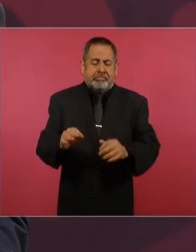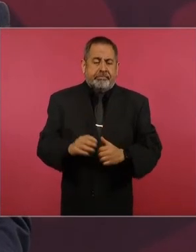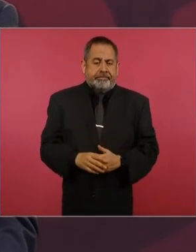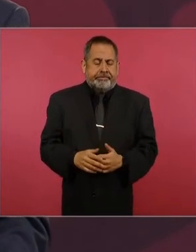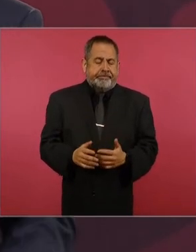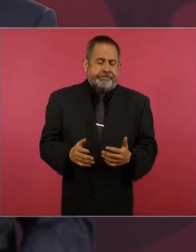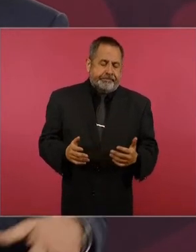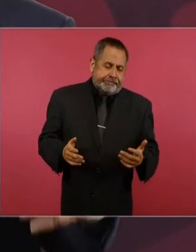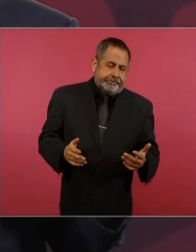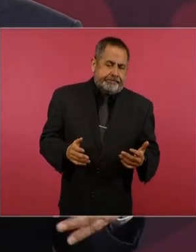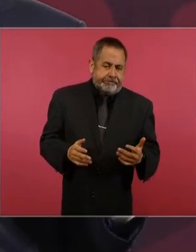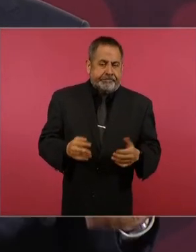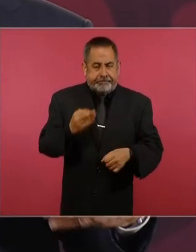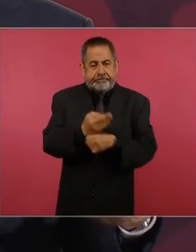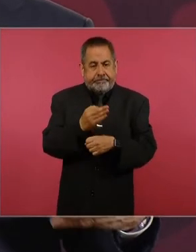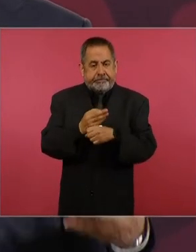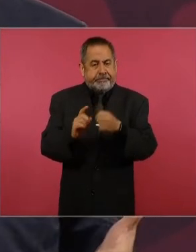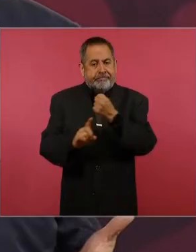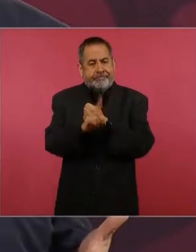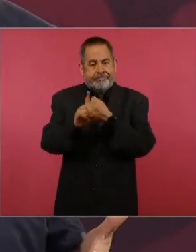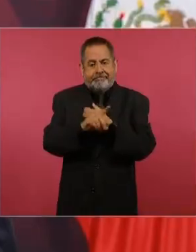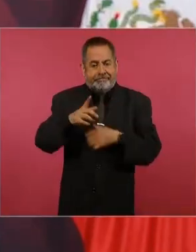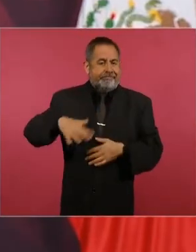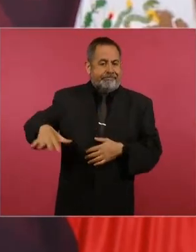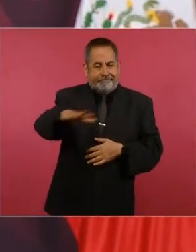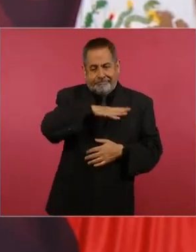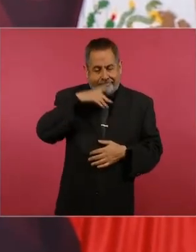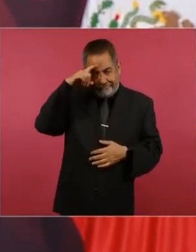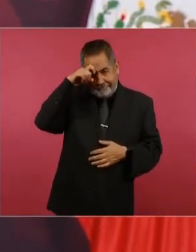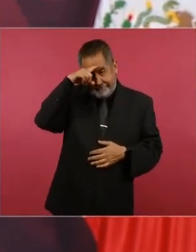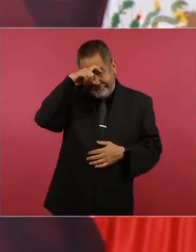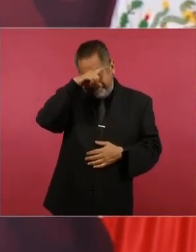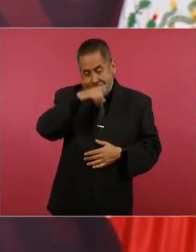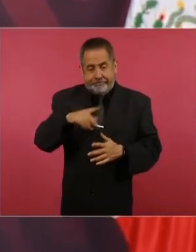Entonces están atravesando por una situación difícil